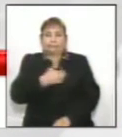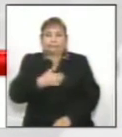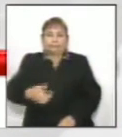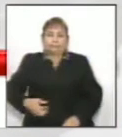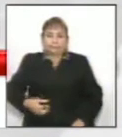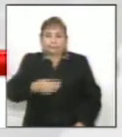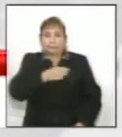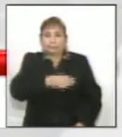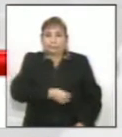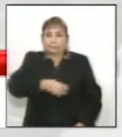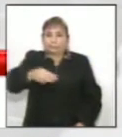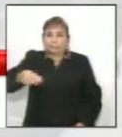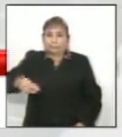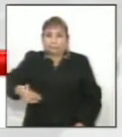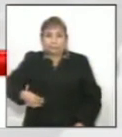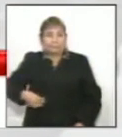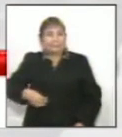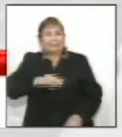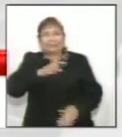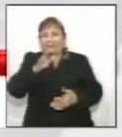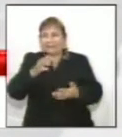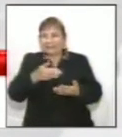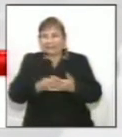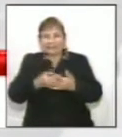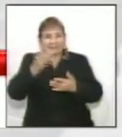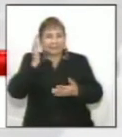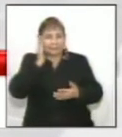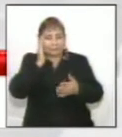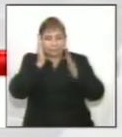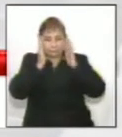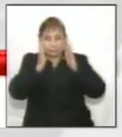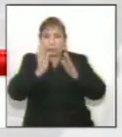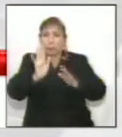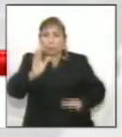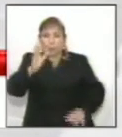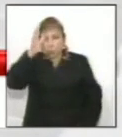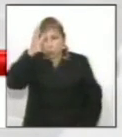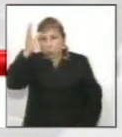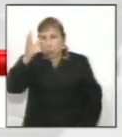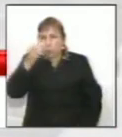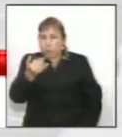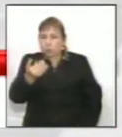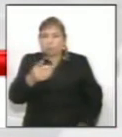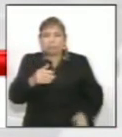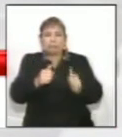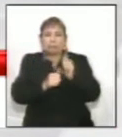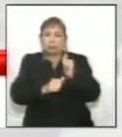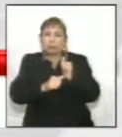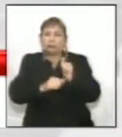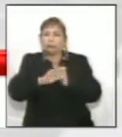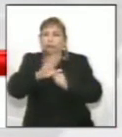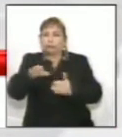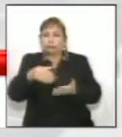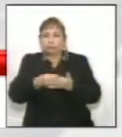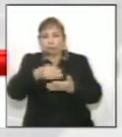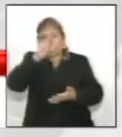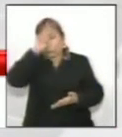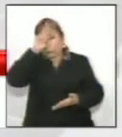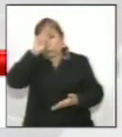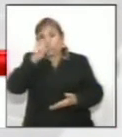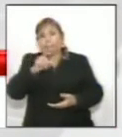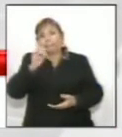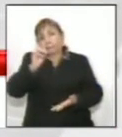de Ministros, que todos tengamos presente el conocimiento del pedido de nuestros hermanos a nivel nacional, en especial